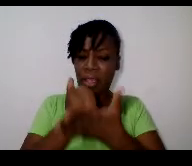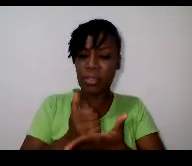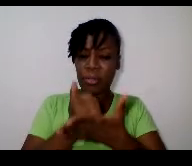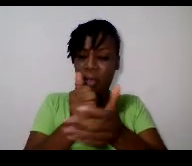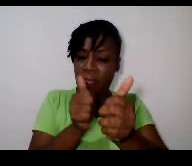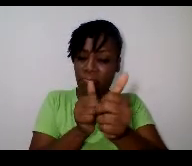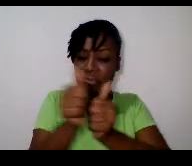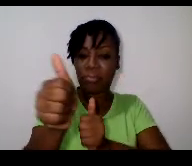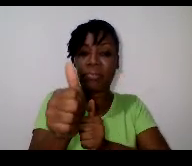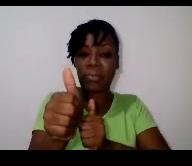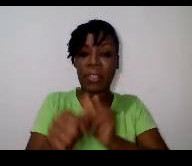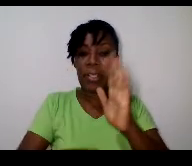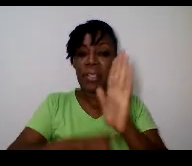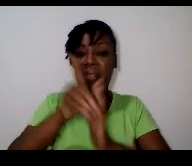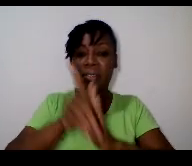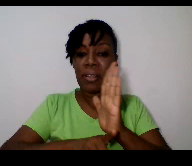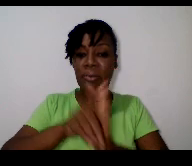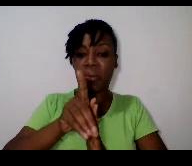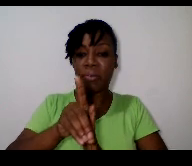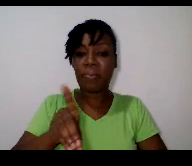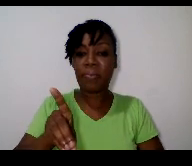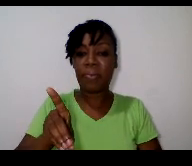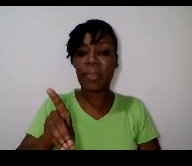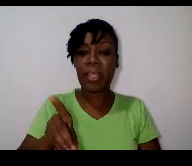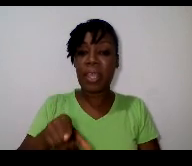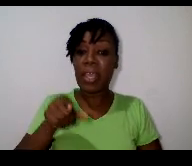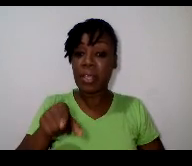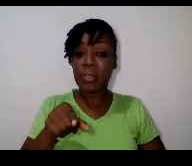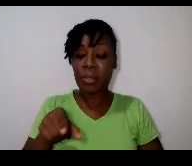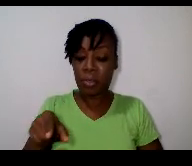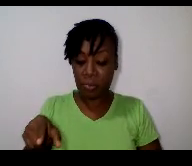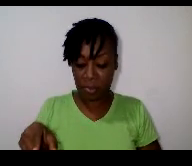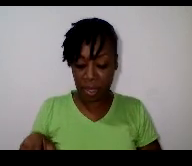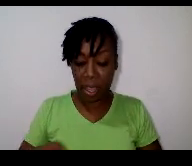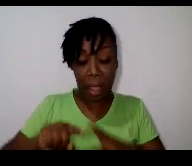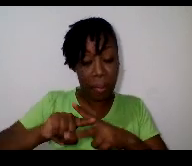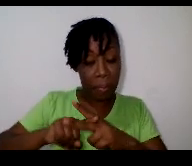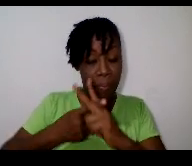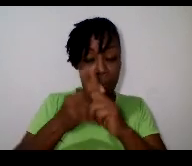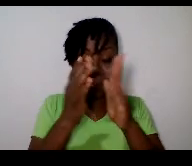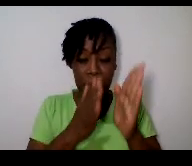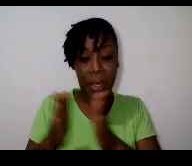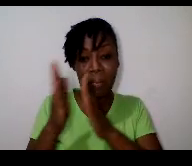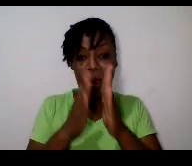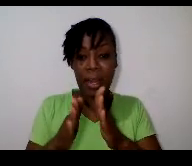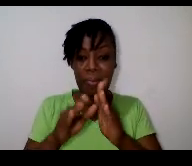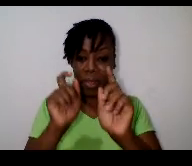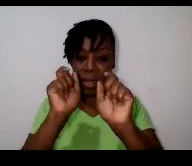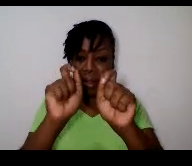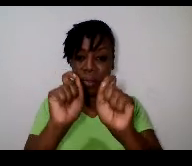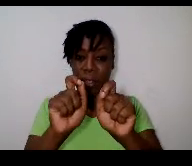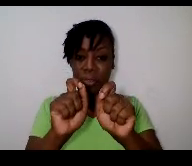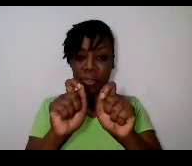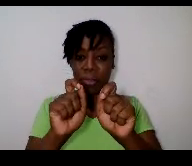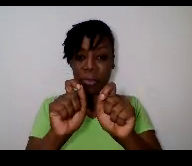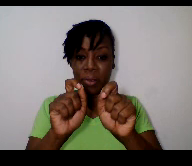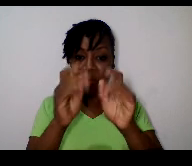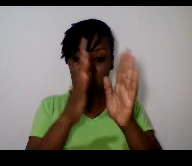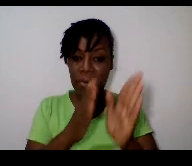mejor inicio en su vida, los van a preparar para la educación, los van a preparar para que sean